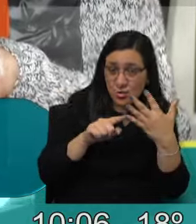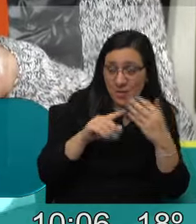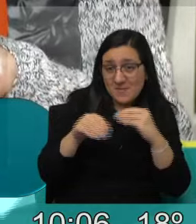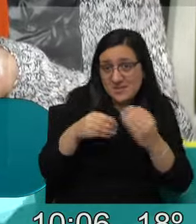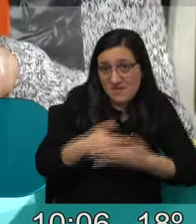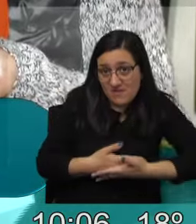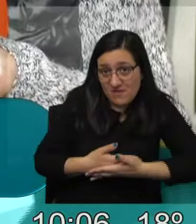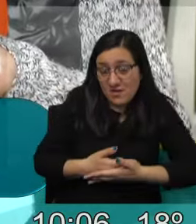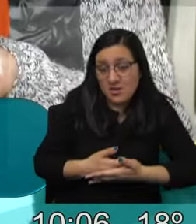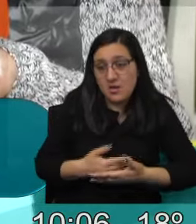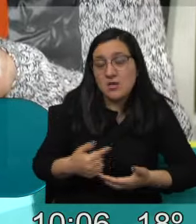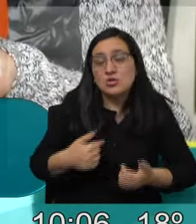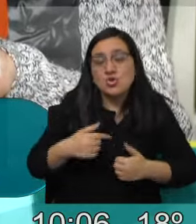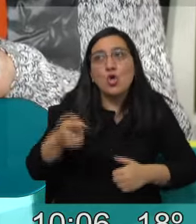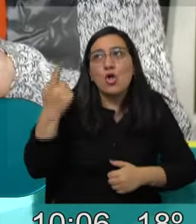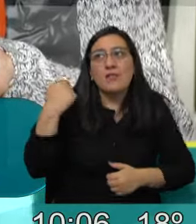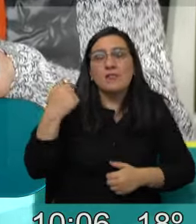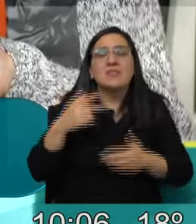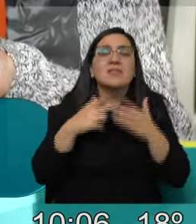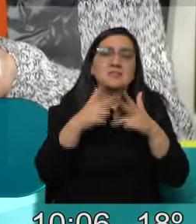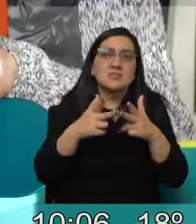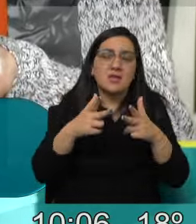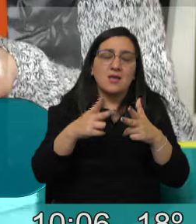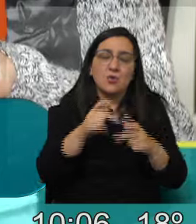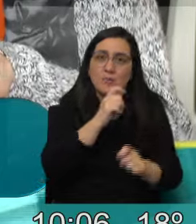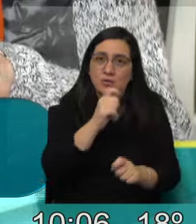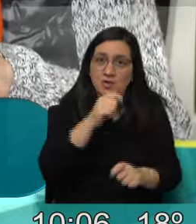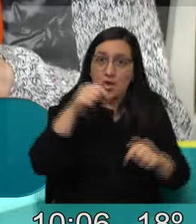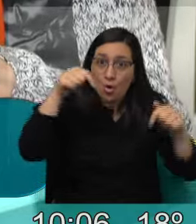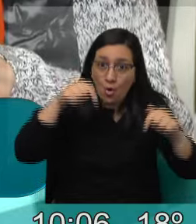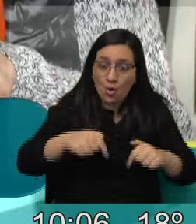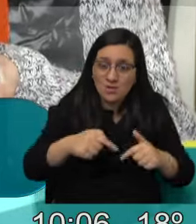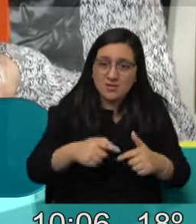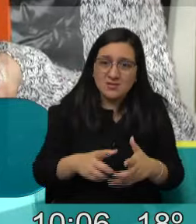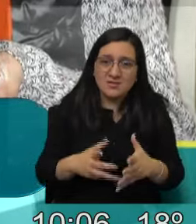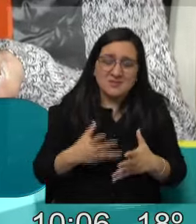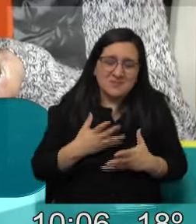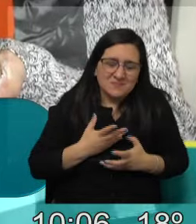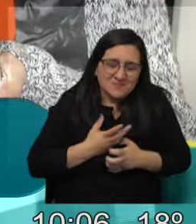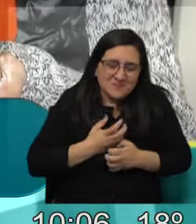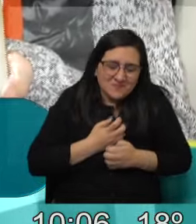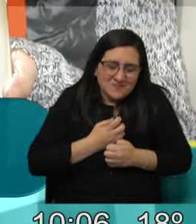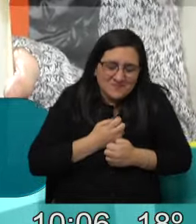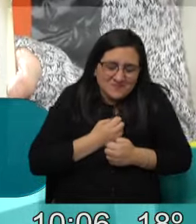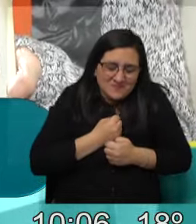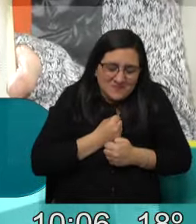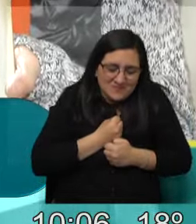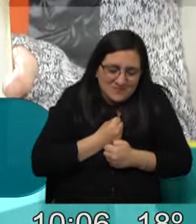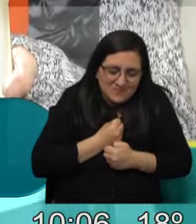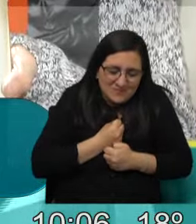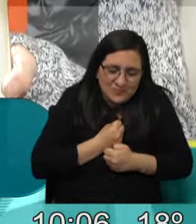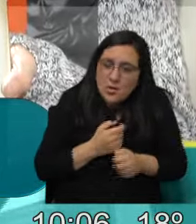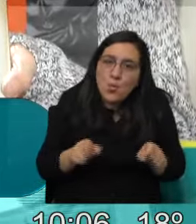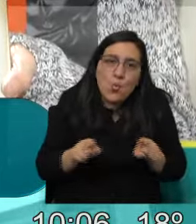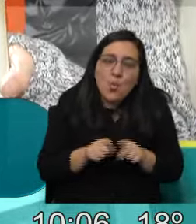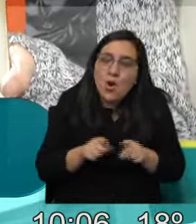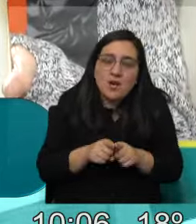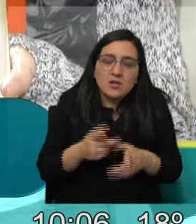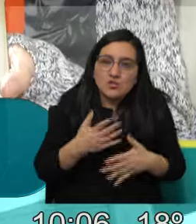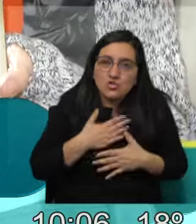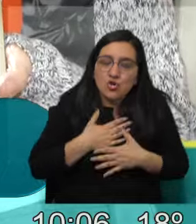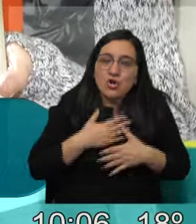otros días decía en un reportaje, hoy se estremecerían, como me estremezco yo